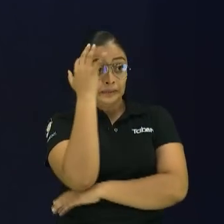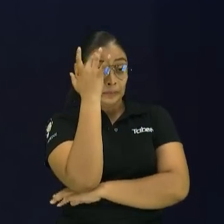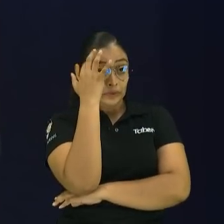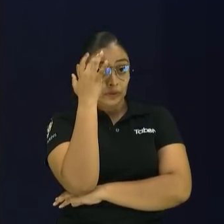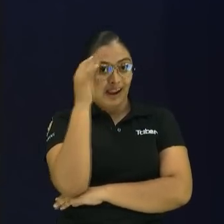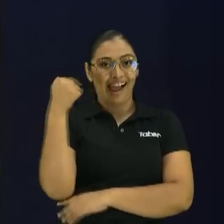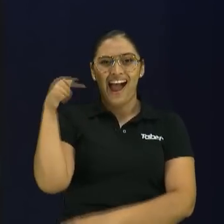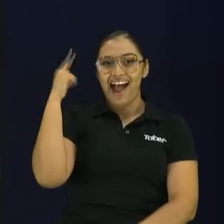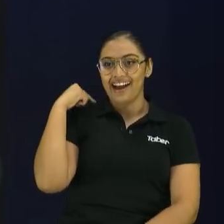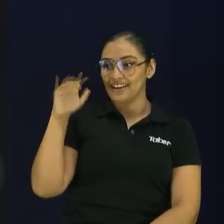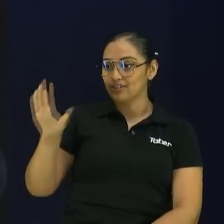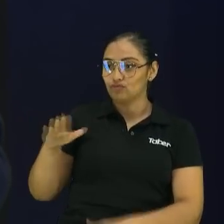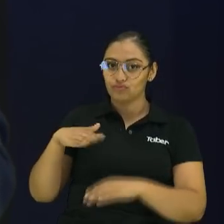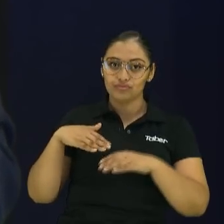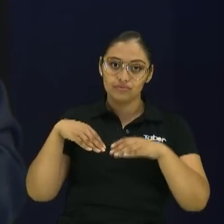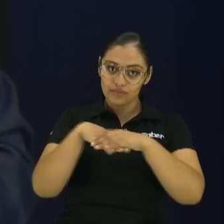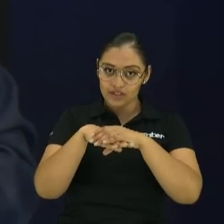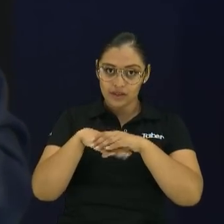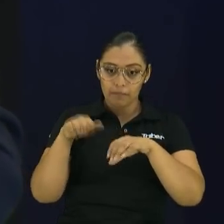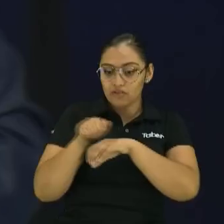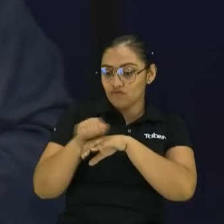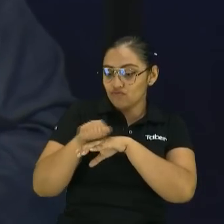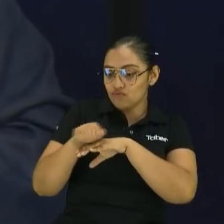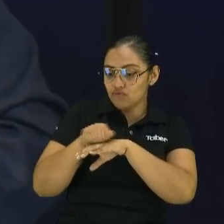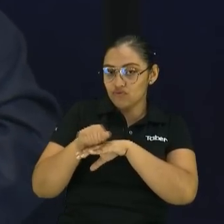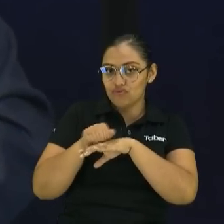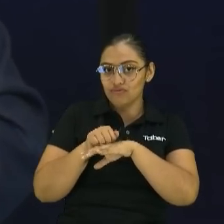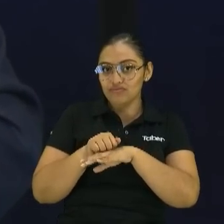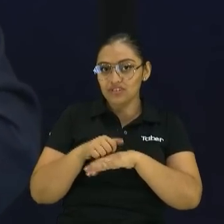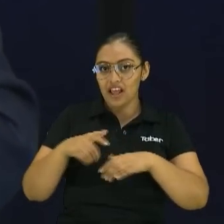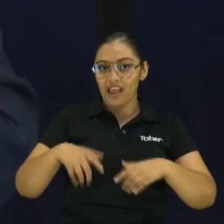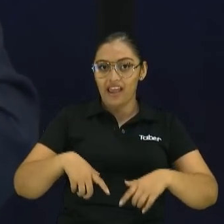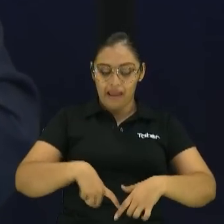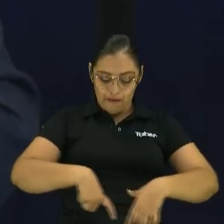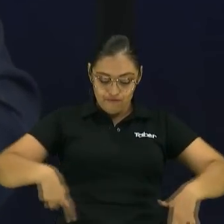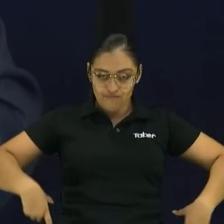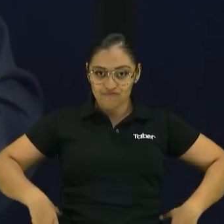lustró sus zapatos se cambió de boxer